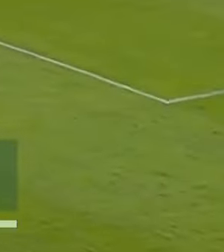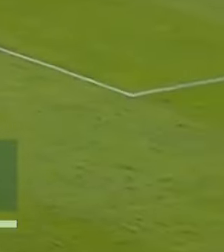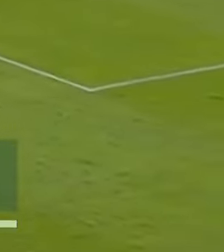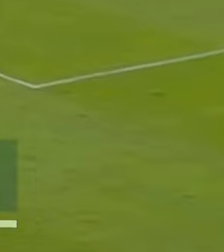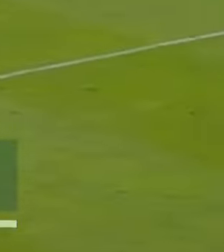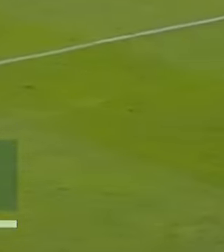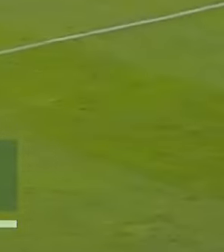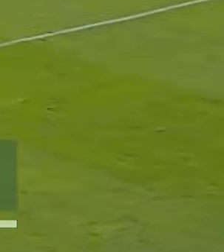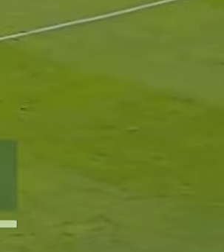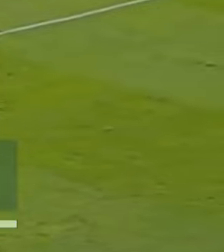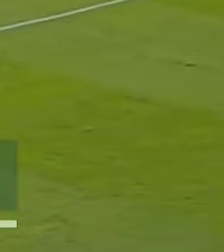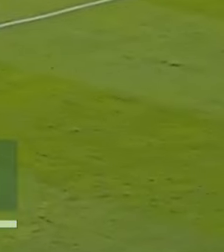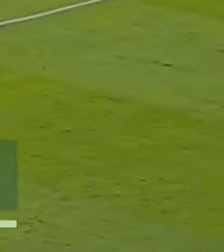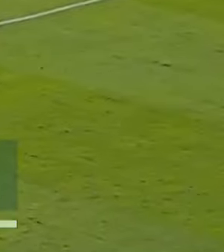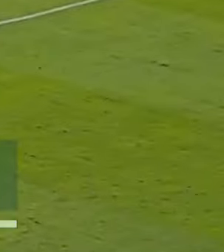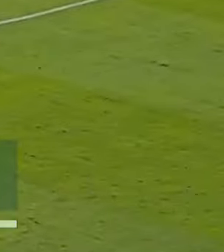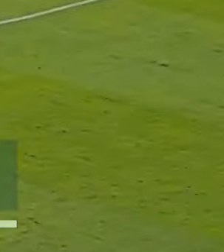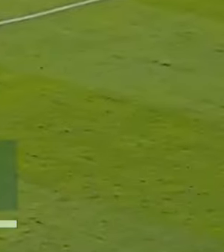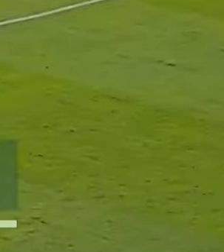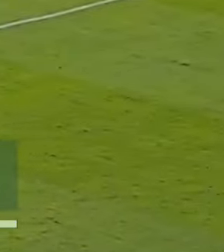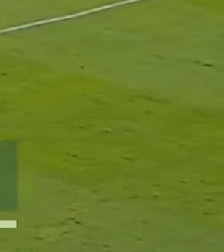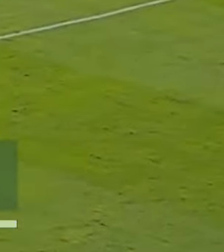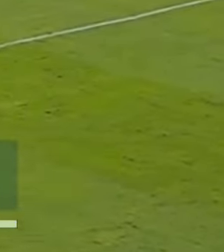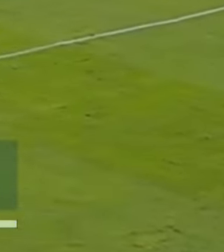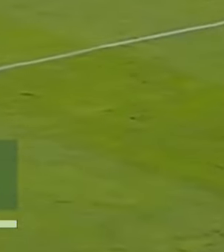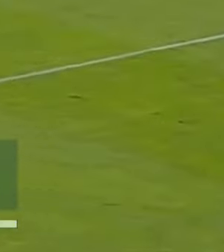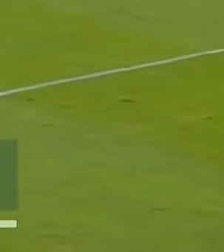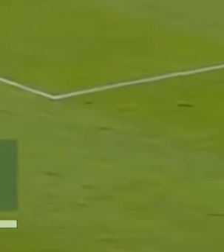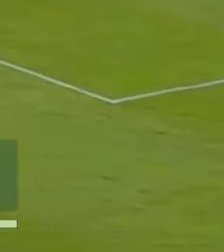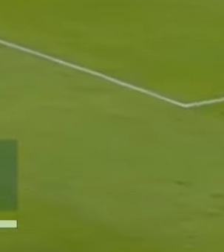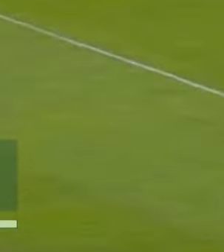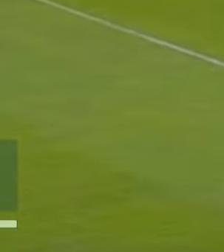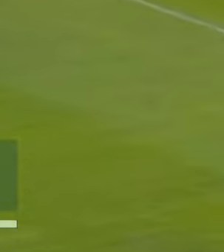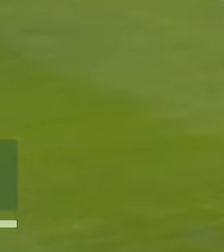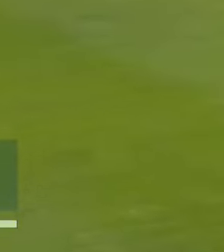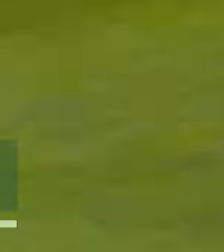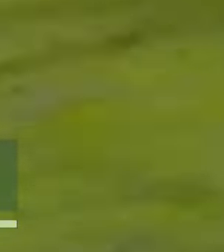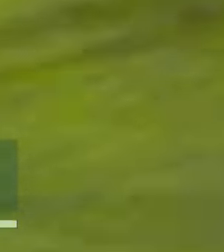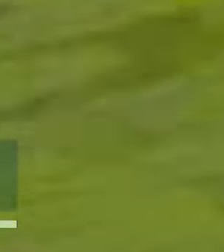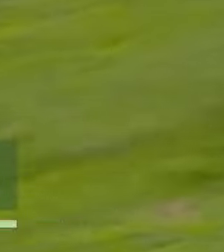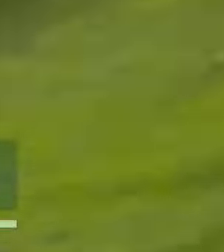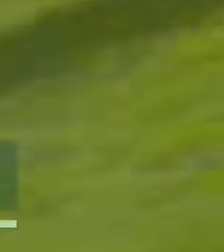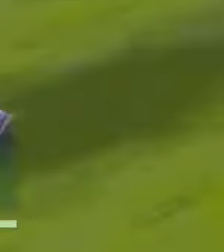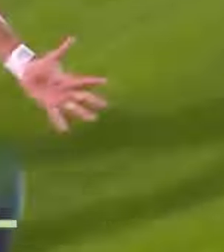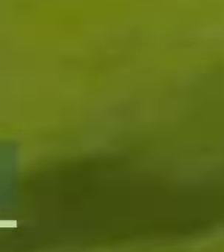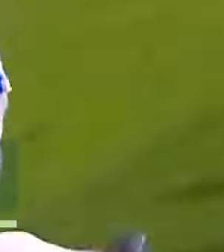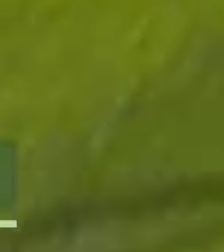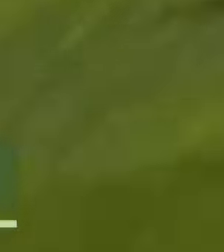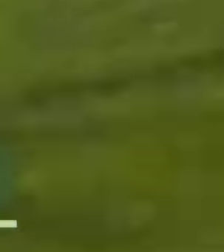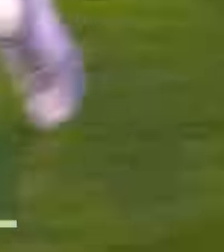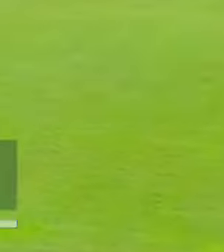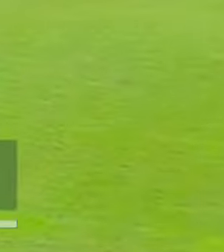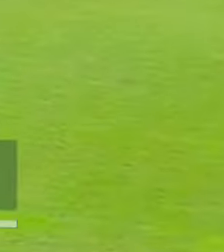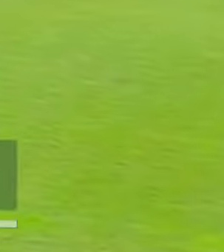victoria de cerro largo 1 a0 frente al deportivo Maldonado en el campus con el gol de Lucas Correa los 22 del